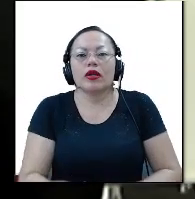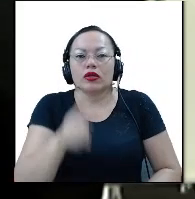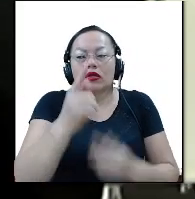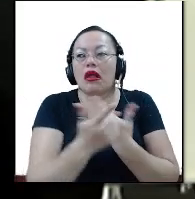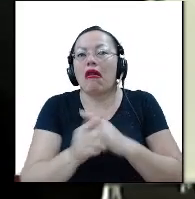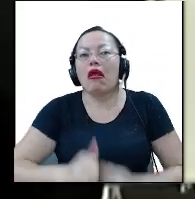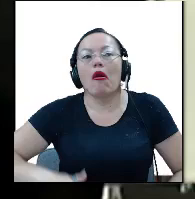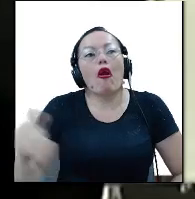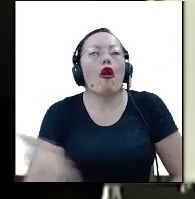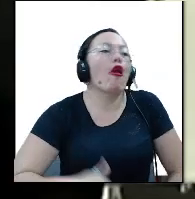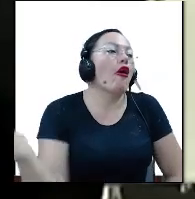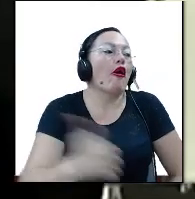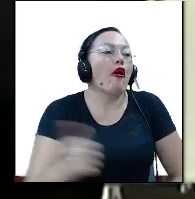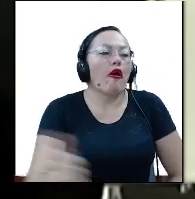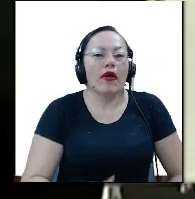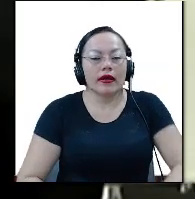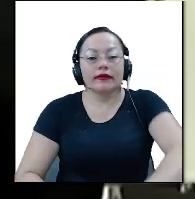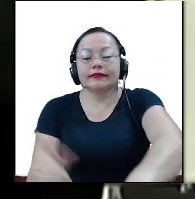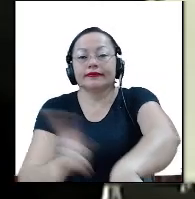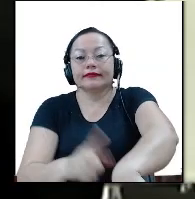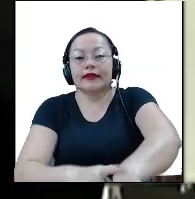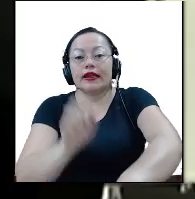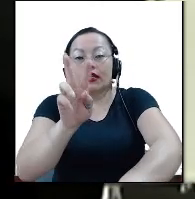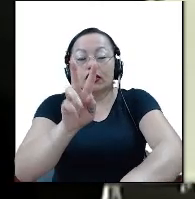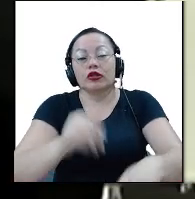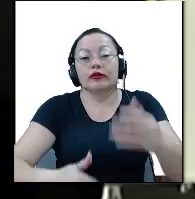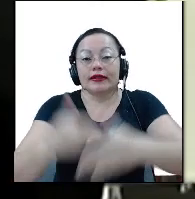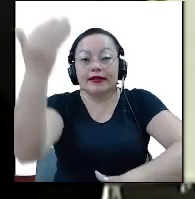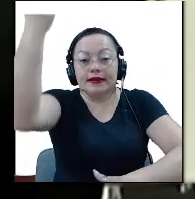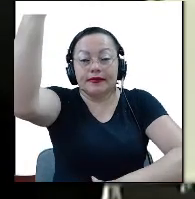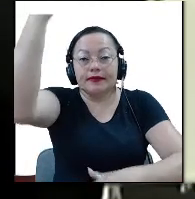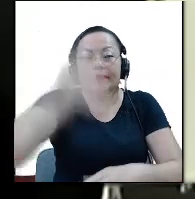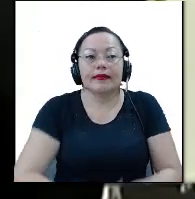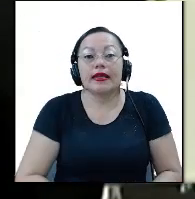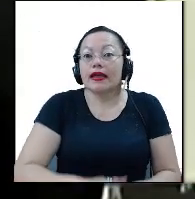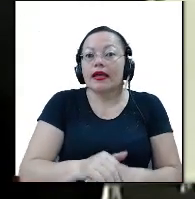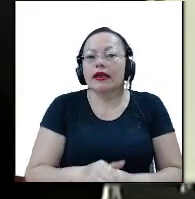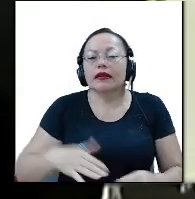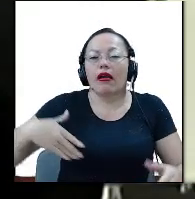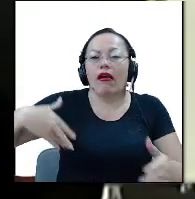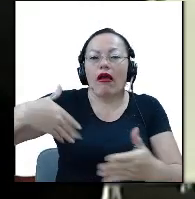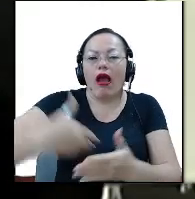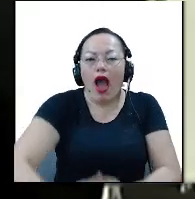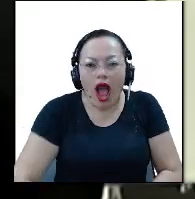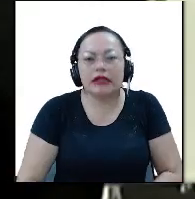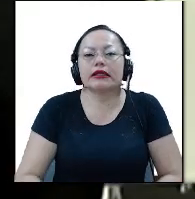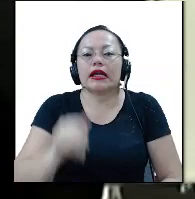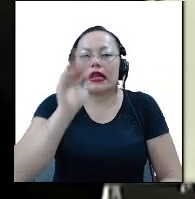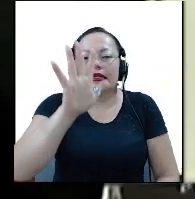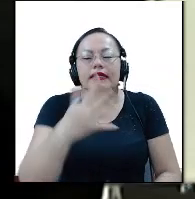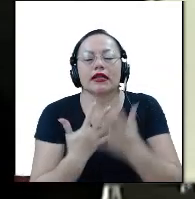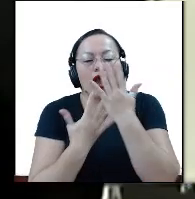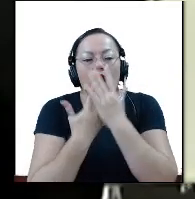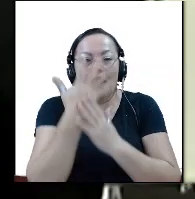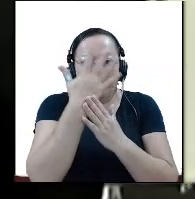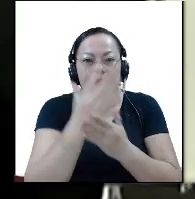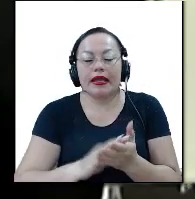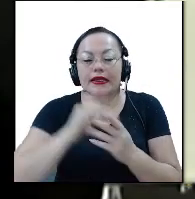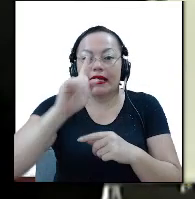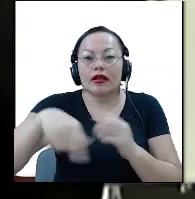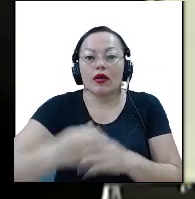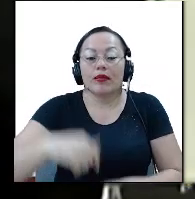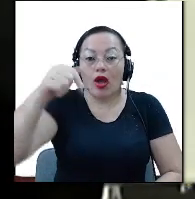las personas desde las 2 de la tarde y hasta las 5 de la mañana del día siguiente, a partir de